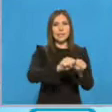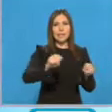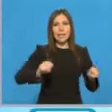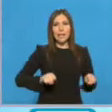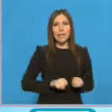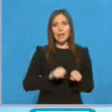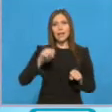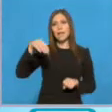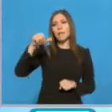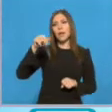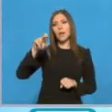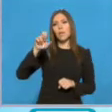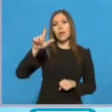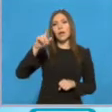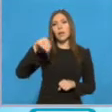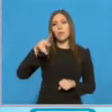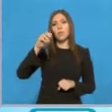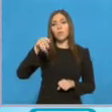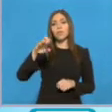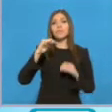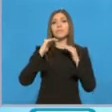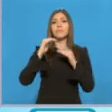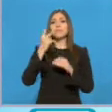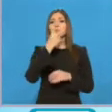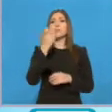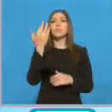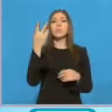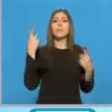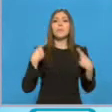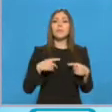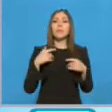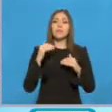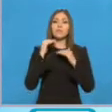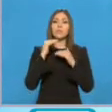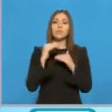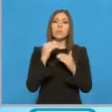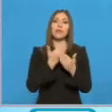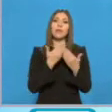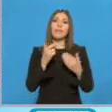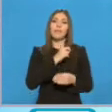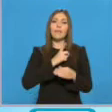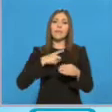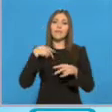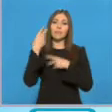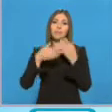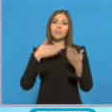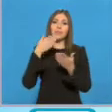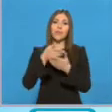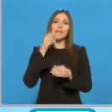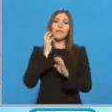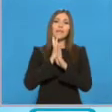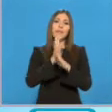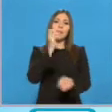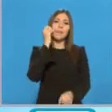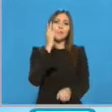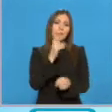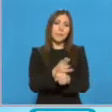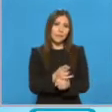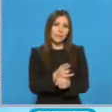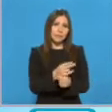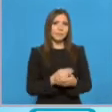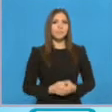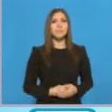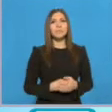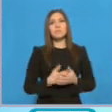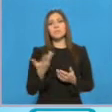los dos eventos, tiene cupo limitado, son 250 personas, por lo que les pedimos lleguen temprano. Claro. Afortunadamente,